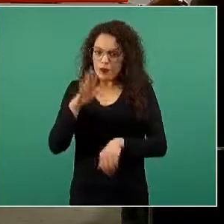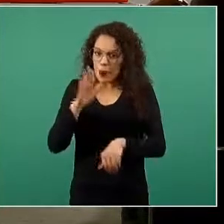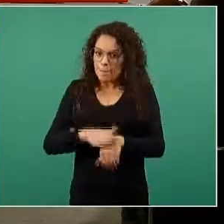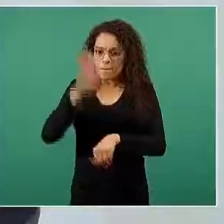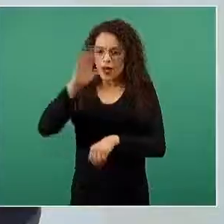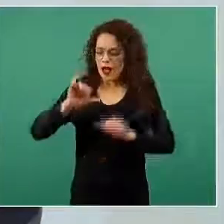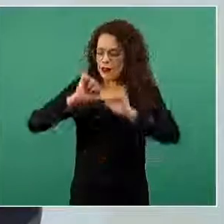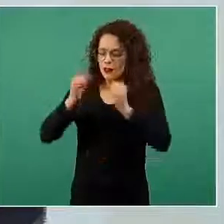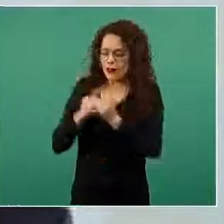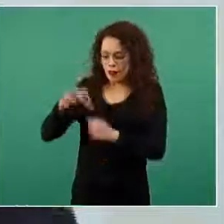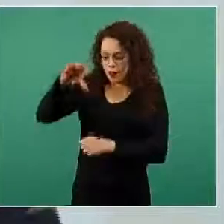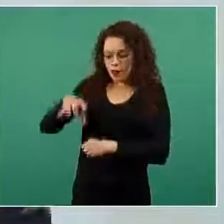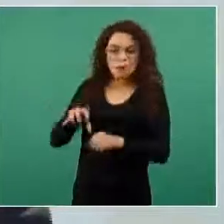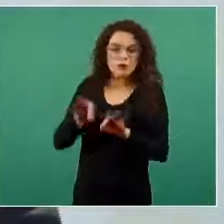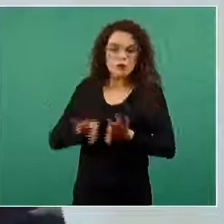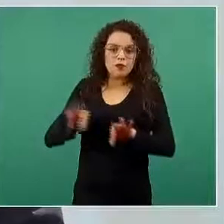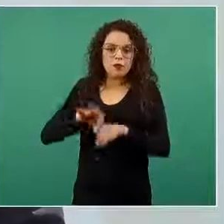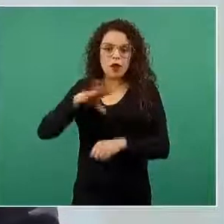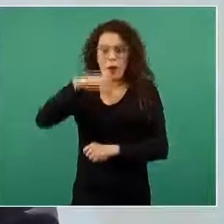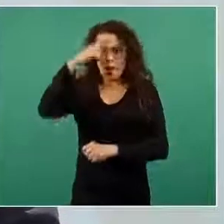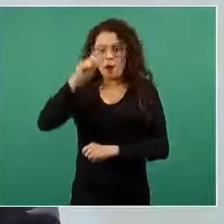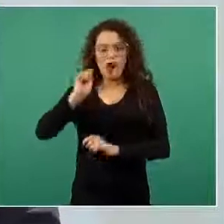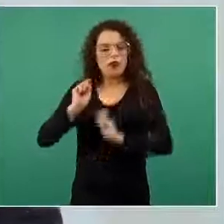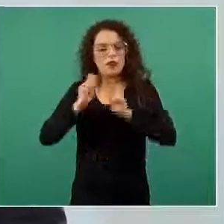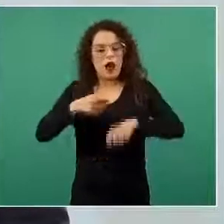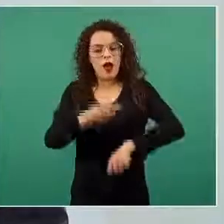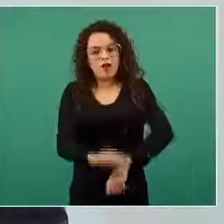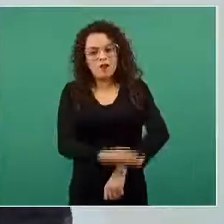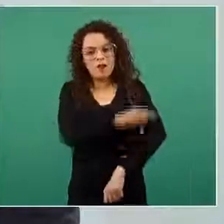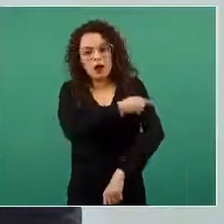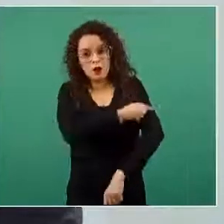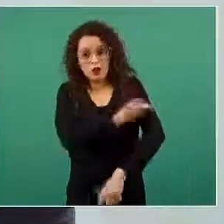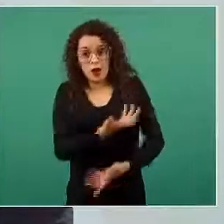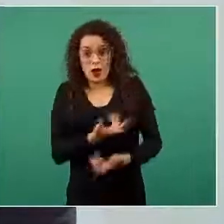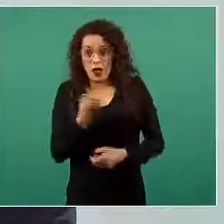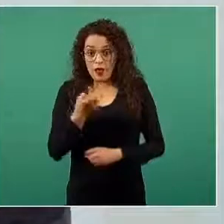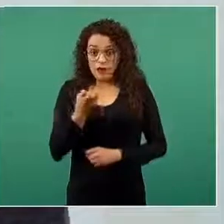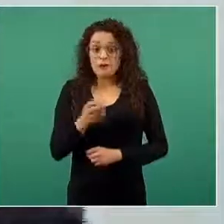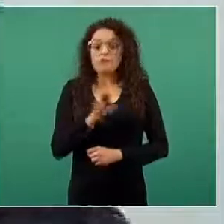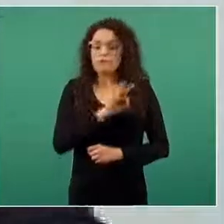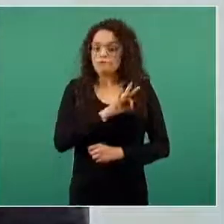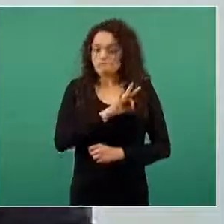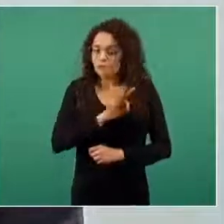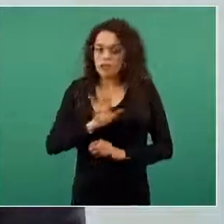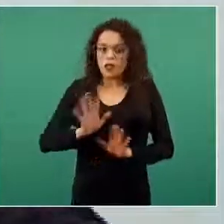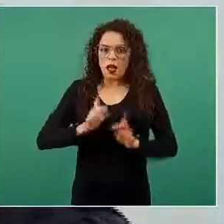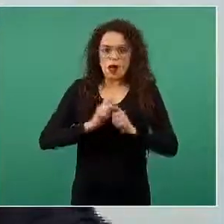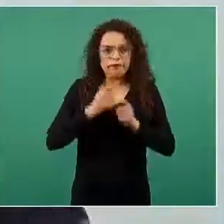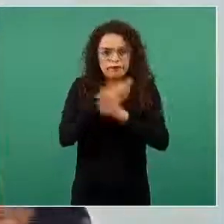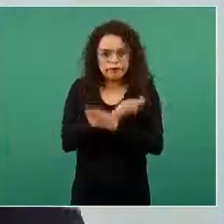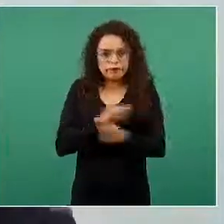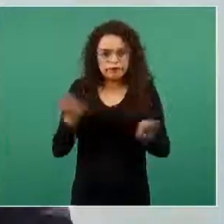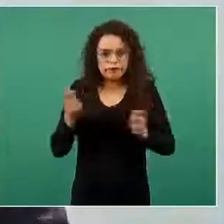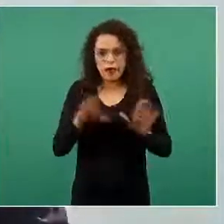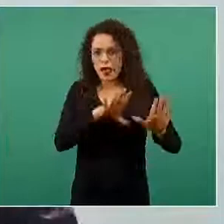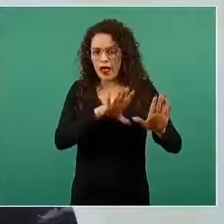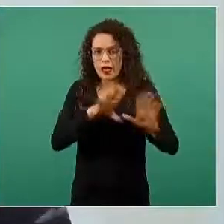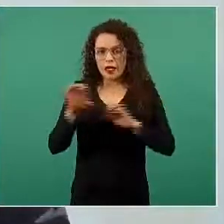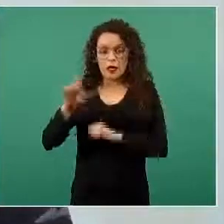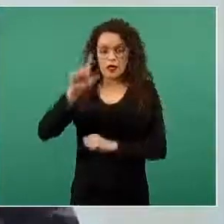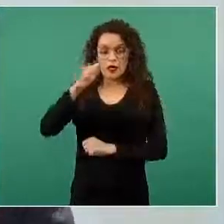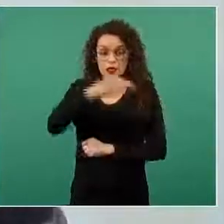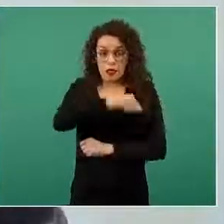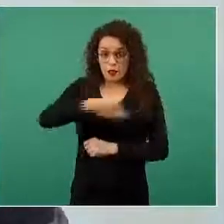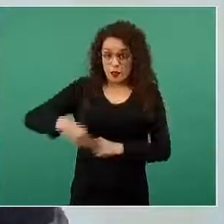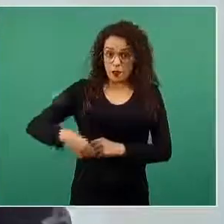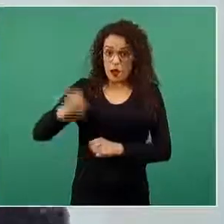áreas para vacunar y esta capacidad que hemos podido vacunar prácticamente, más bien vacunamos los 570 municipios